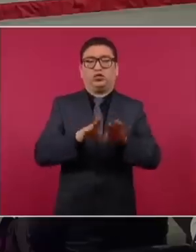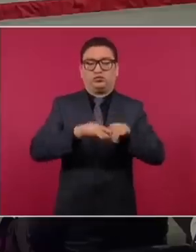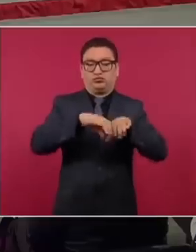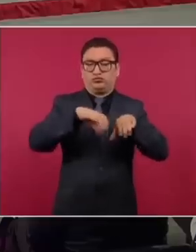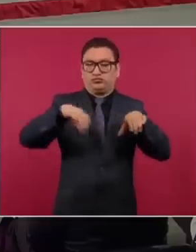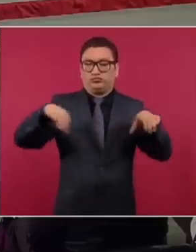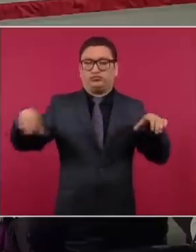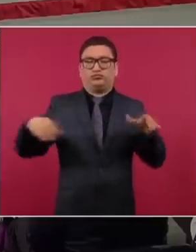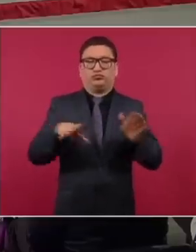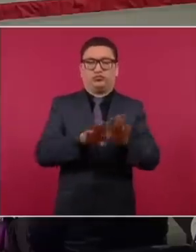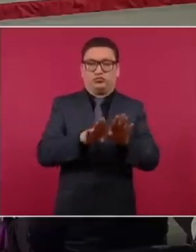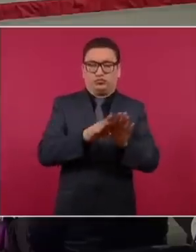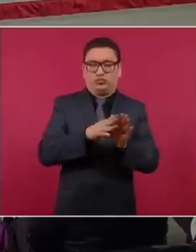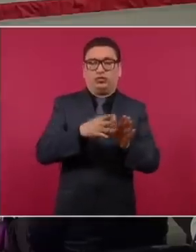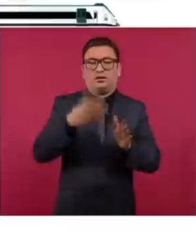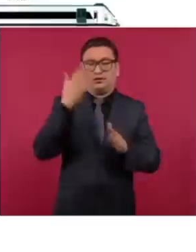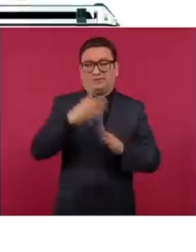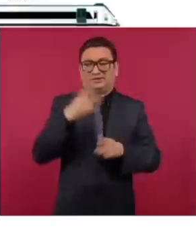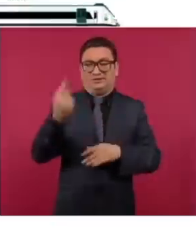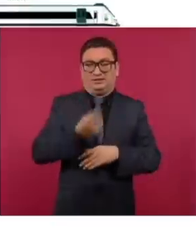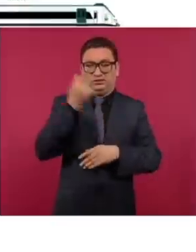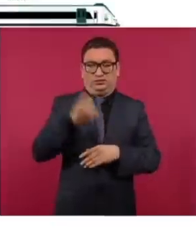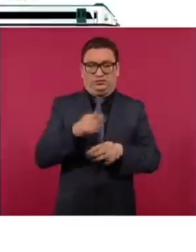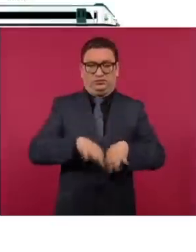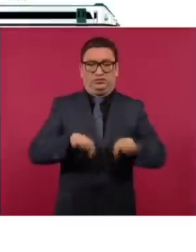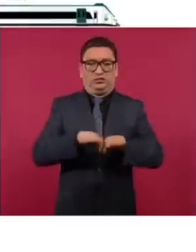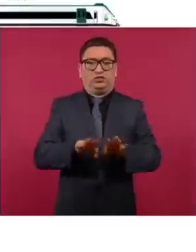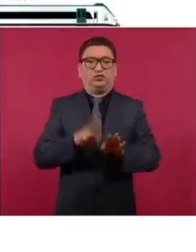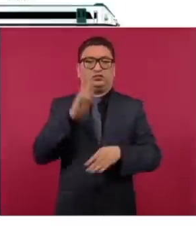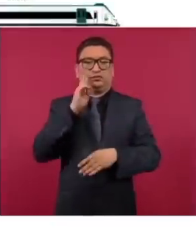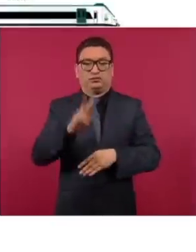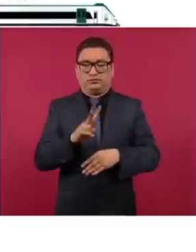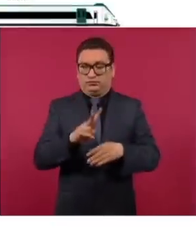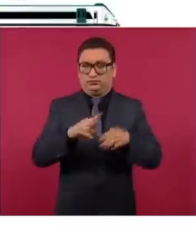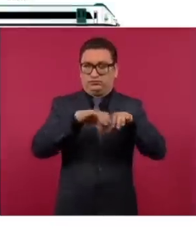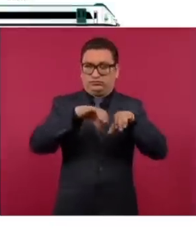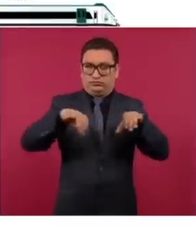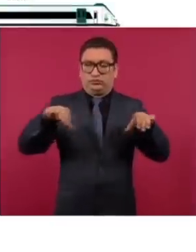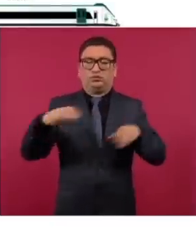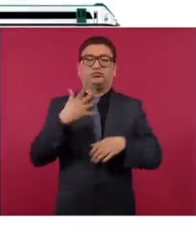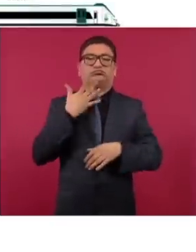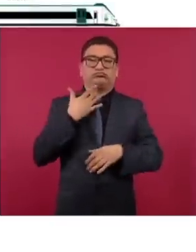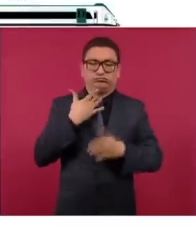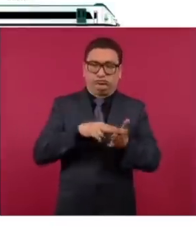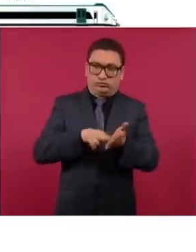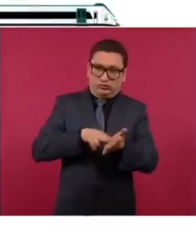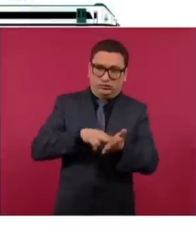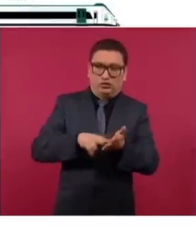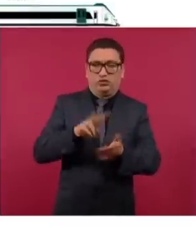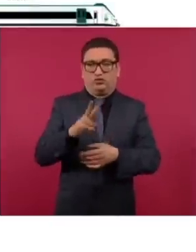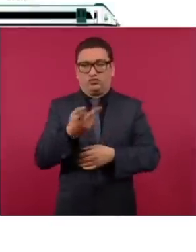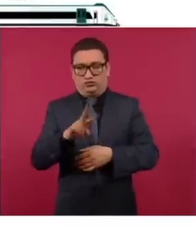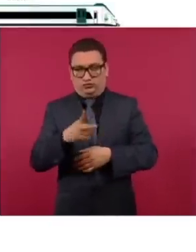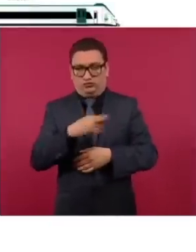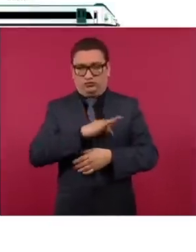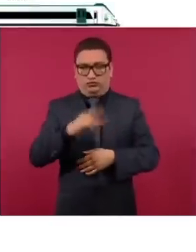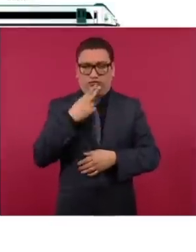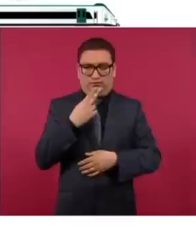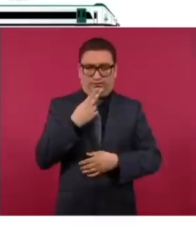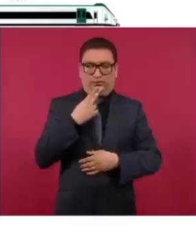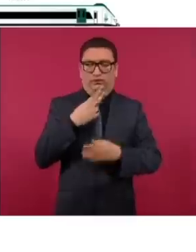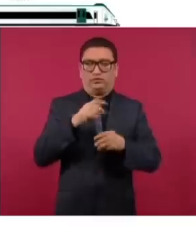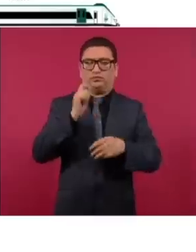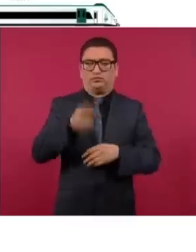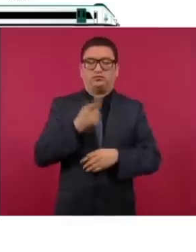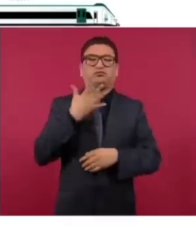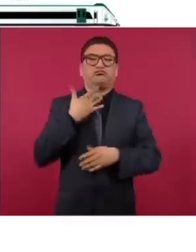primera tecnología que tendrán distintas configuraciones, tanto a modo diésel como a modo dual. Esto quiere decir que en el caso